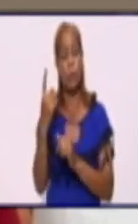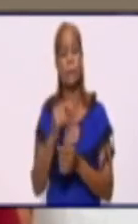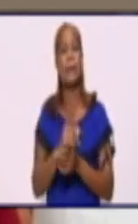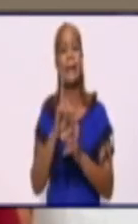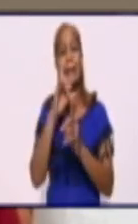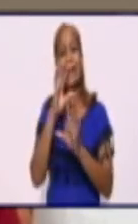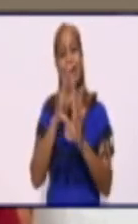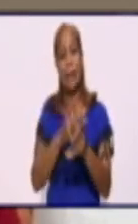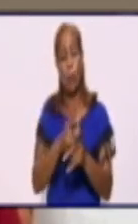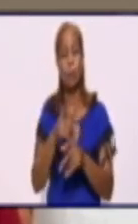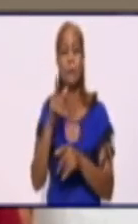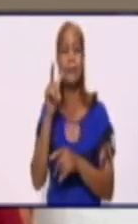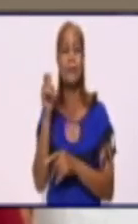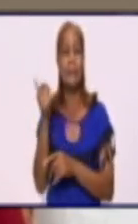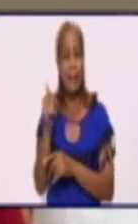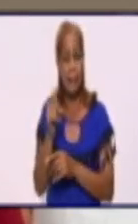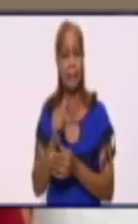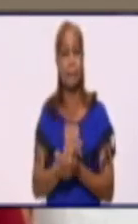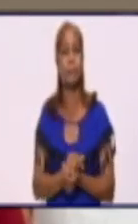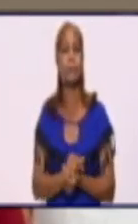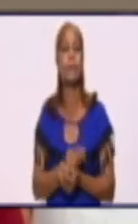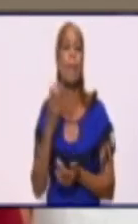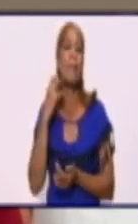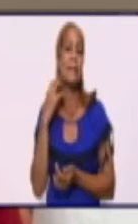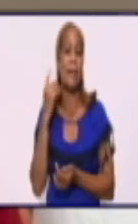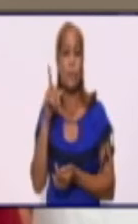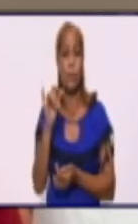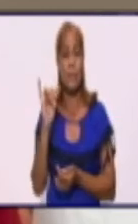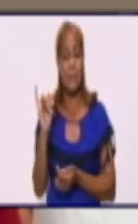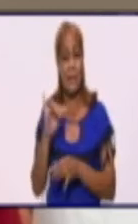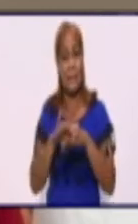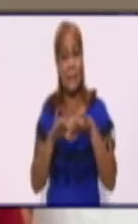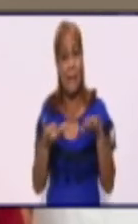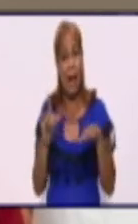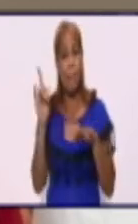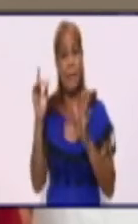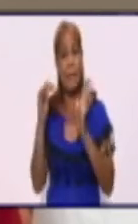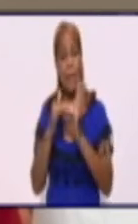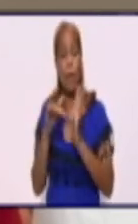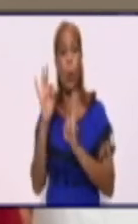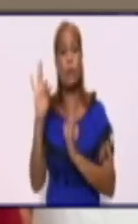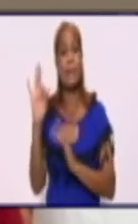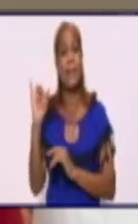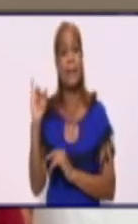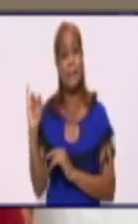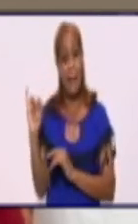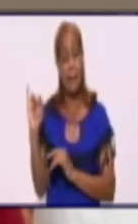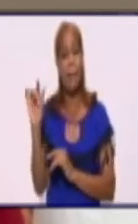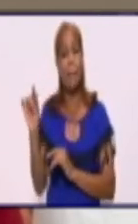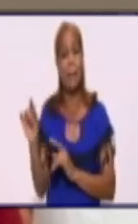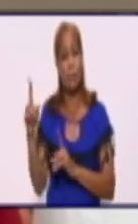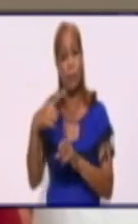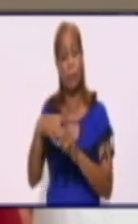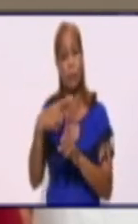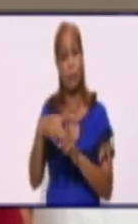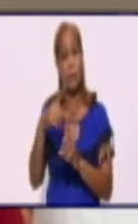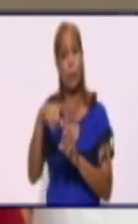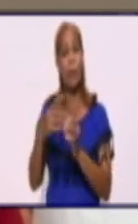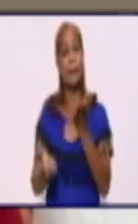16. Ya en los últimos 15 días, la provincia tiene ya 1.086 casos y una tasa de incidencia